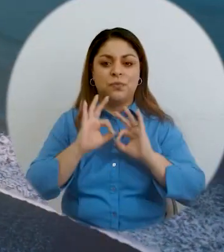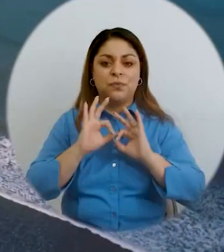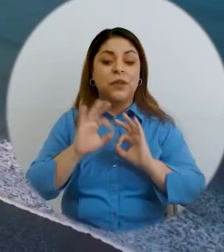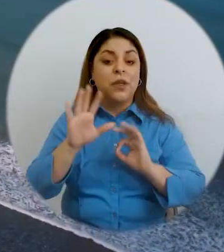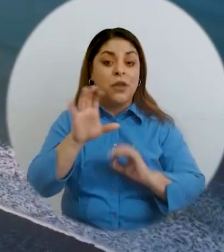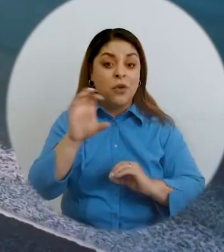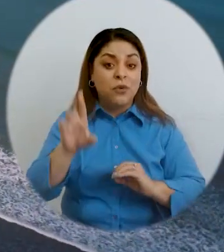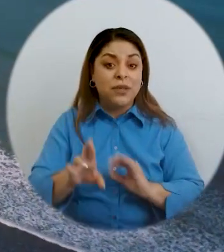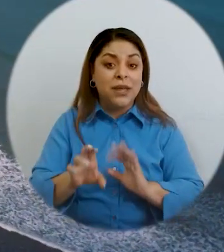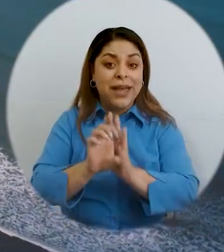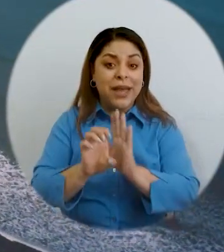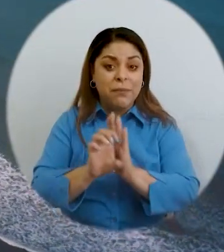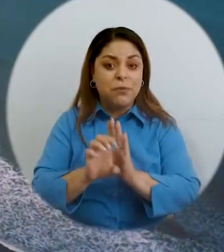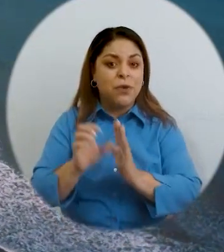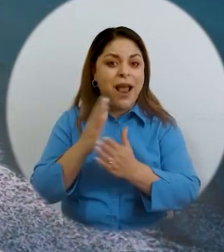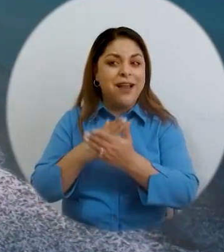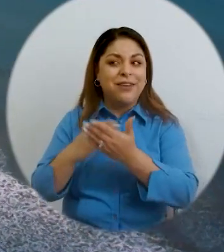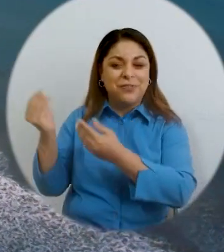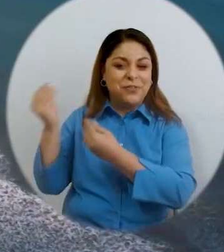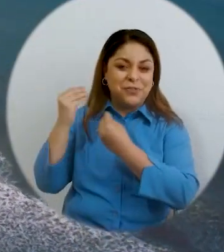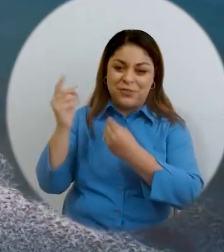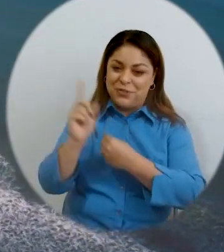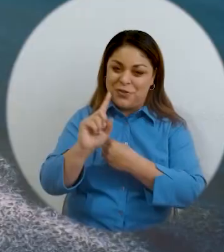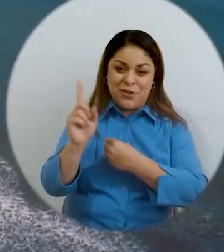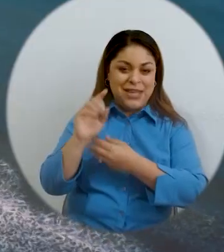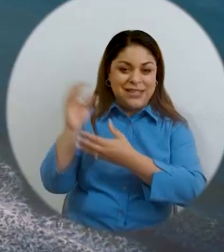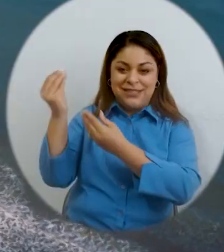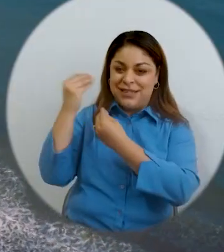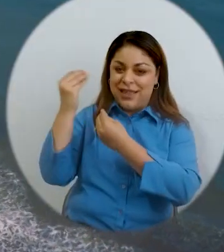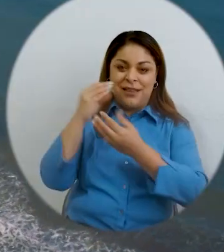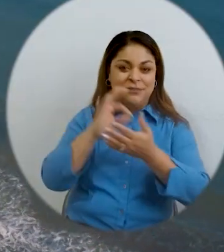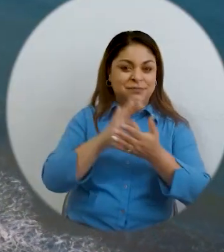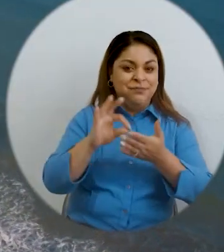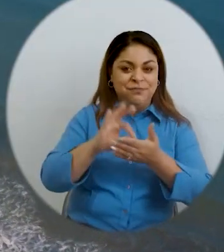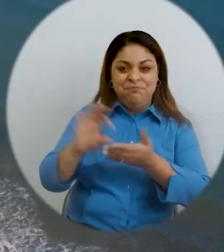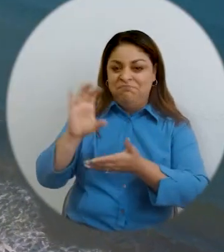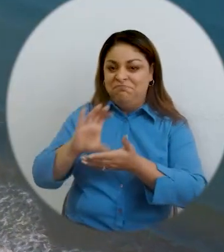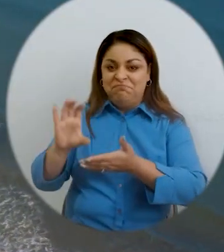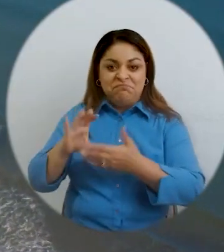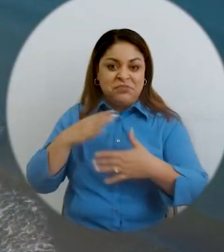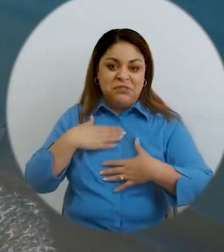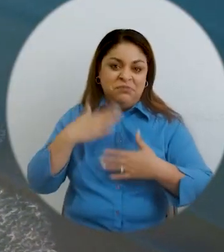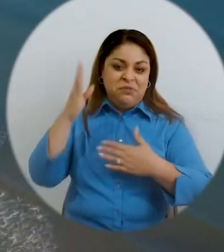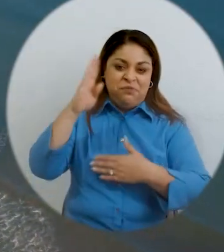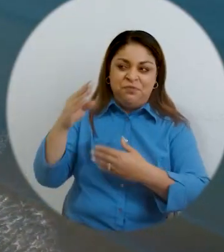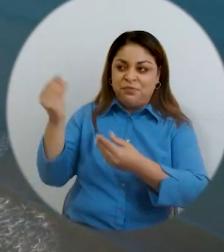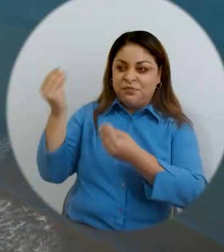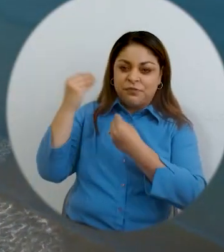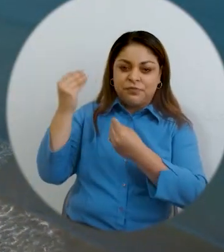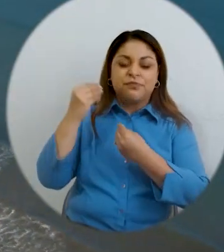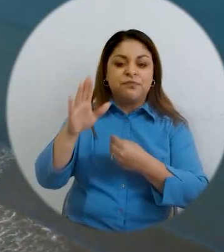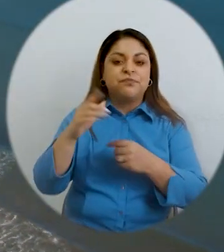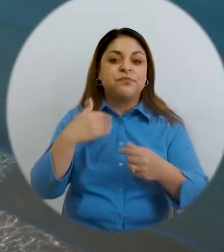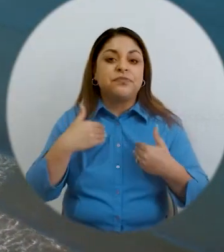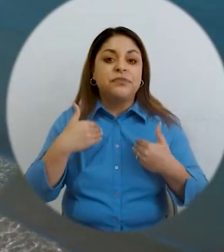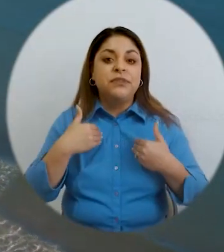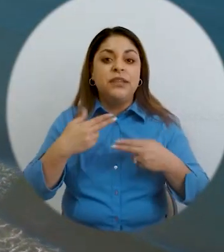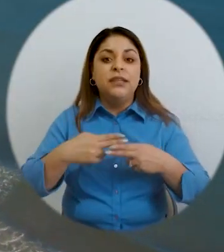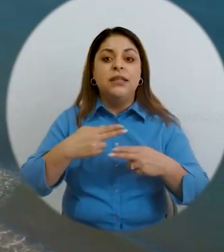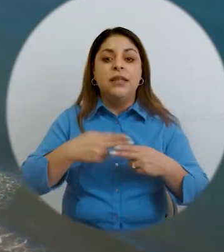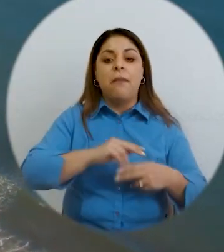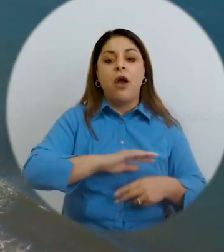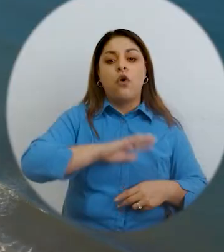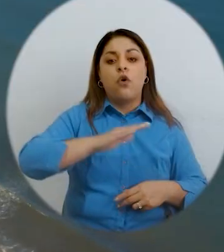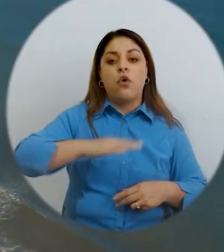importante. Costa Rica, por ejemplo, que es algo que no nos enseñan en la escuela ni en el colegio, al menos a mí no me lo enseñaron, tenemos la